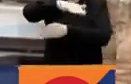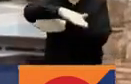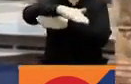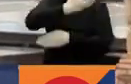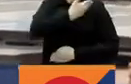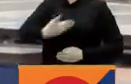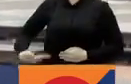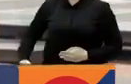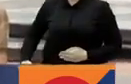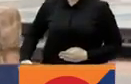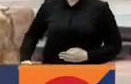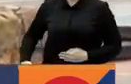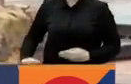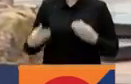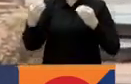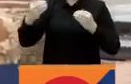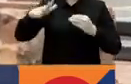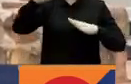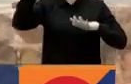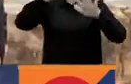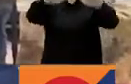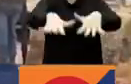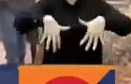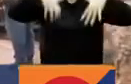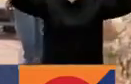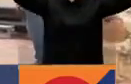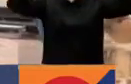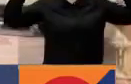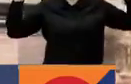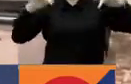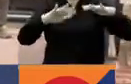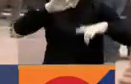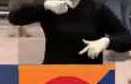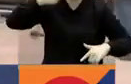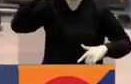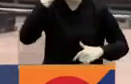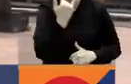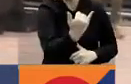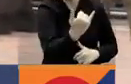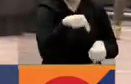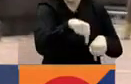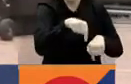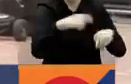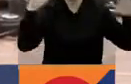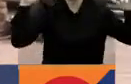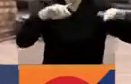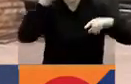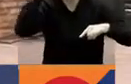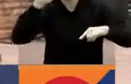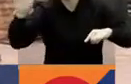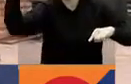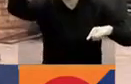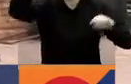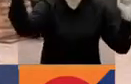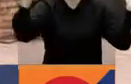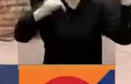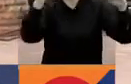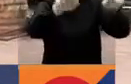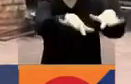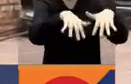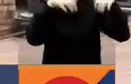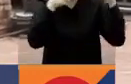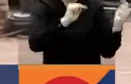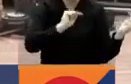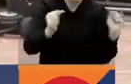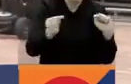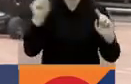para cerrar la cumbre de gobernadores que también se adelanta acá en el municipio de Villa del Rosario. Y uno de los principales intereses no es solamente resaltar